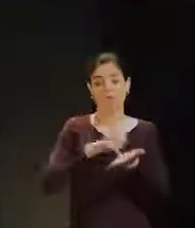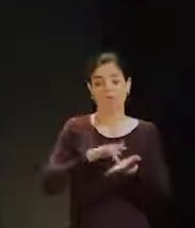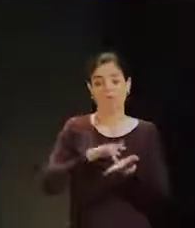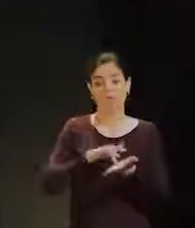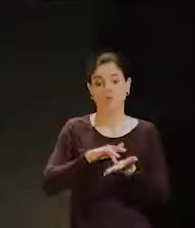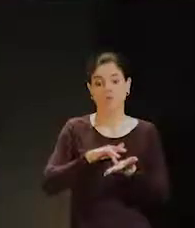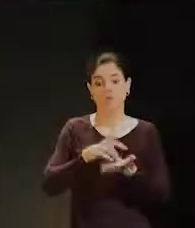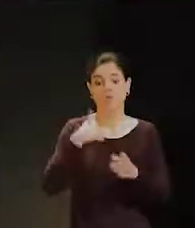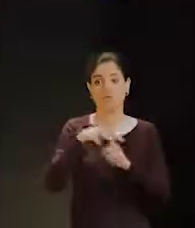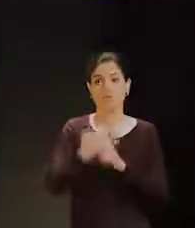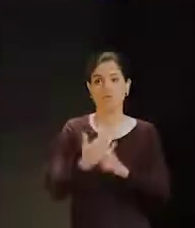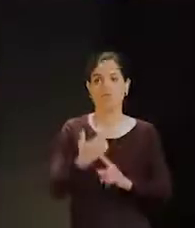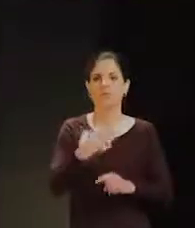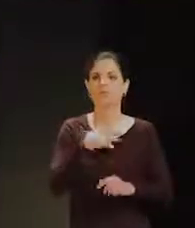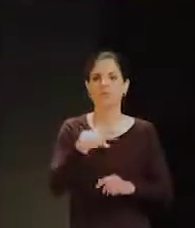No,